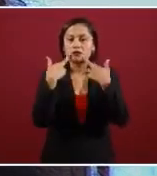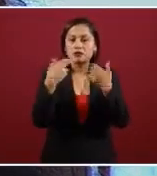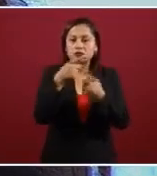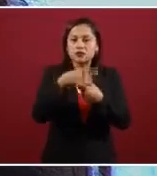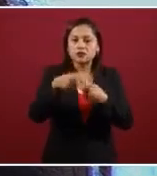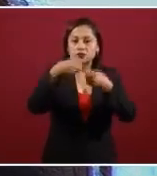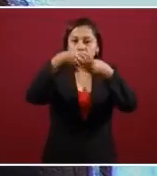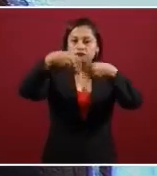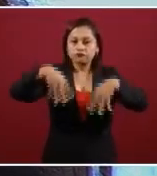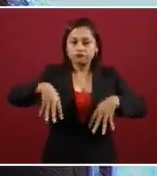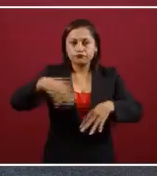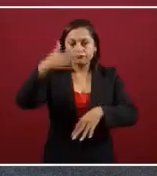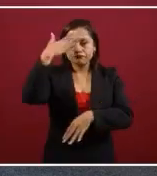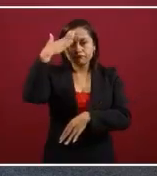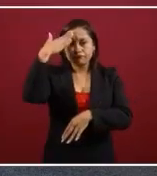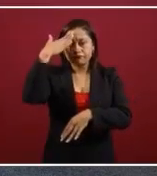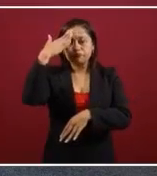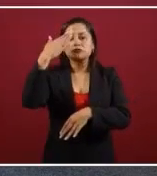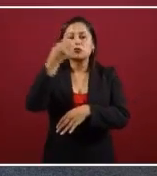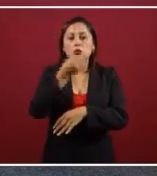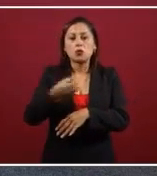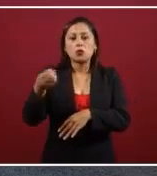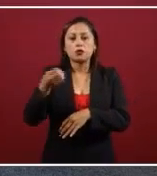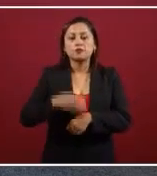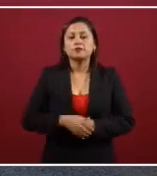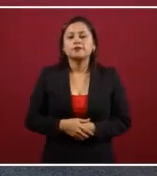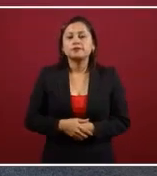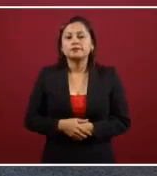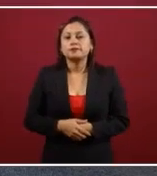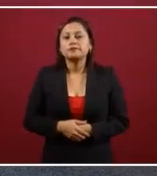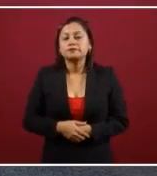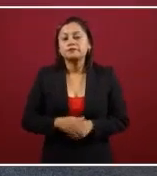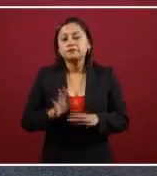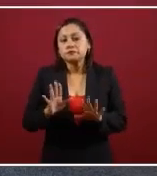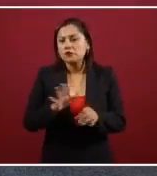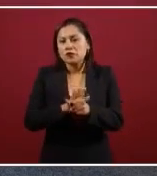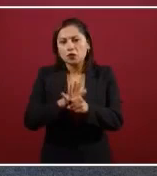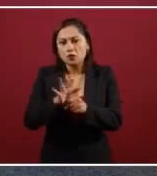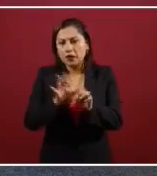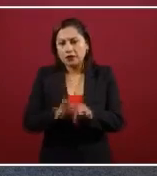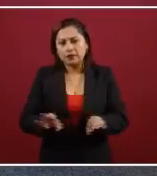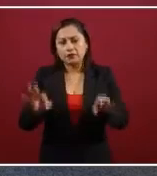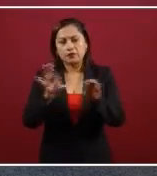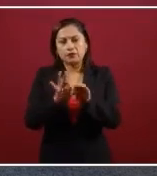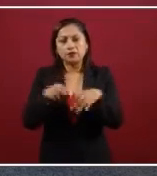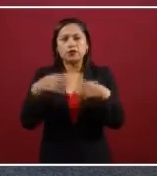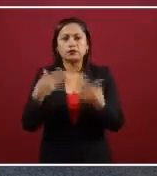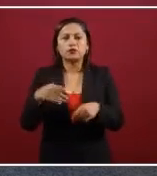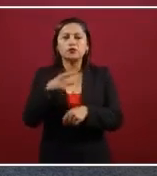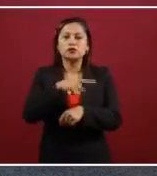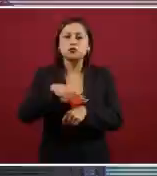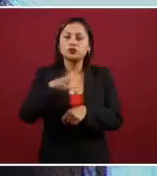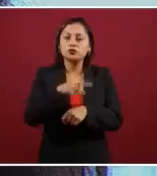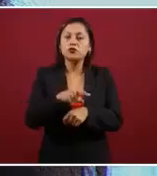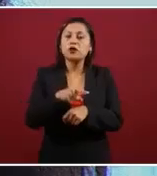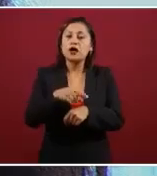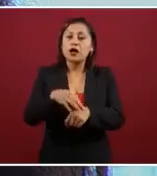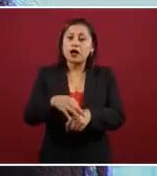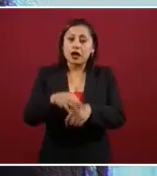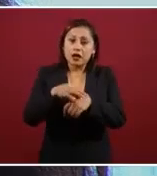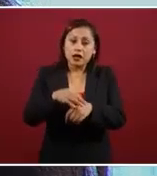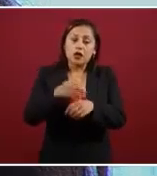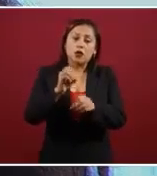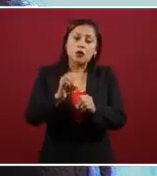aspectos sociales creemos y consideramos importantes? Pues el aumento en el consumo de proteínas en las